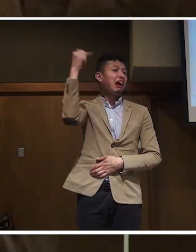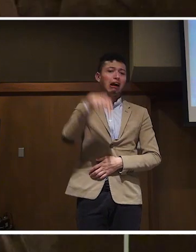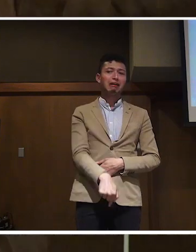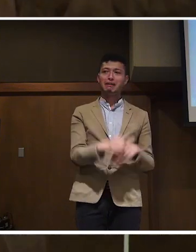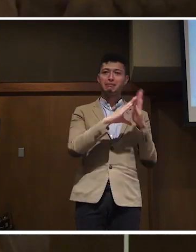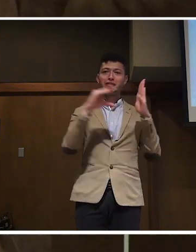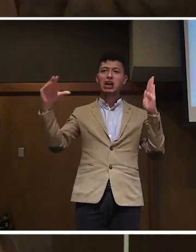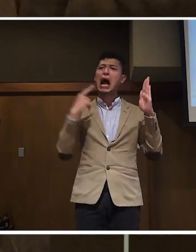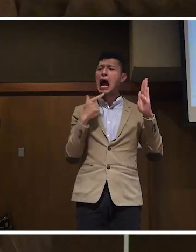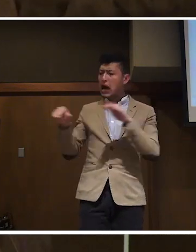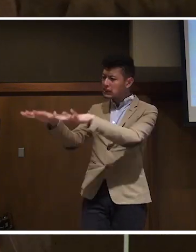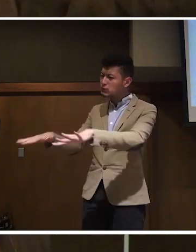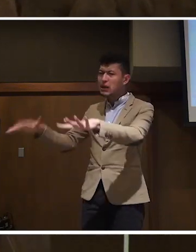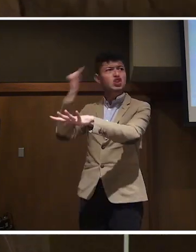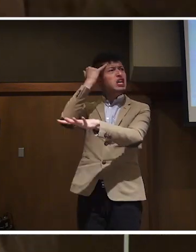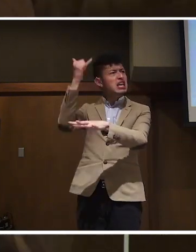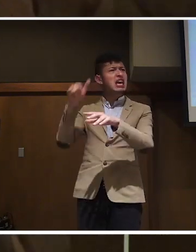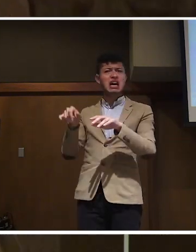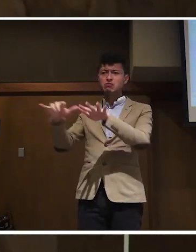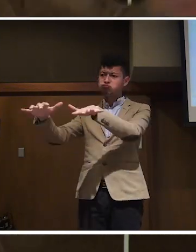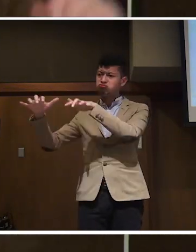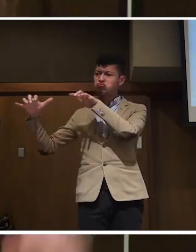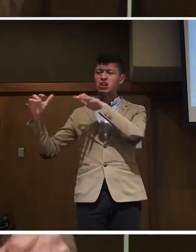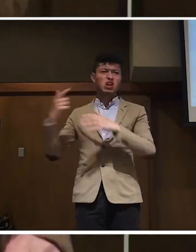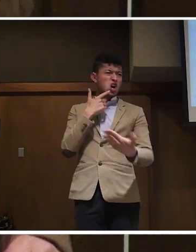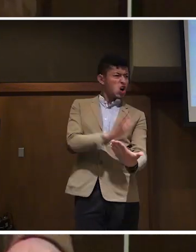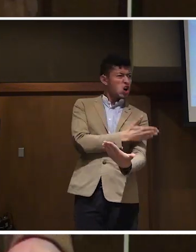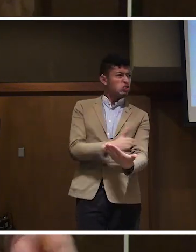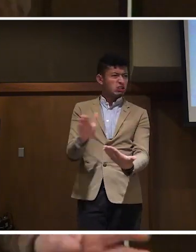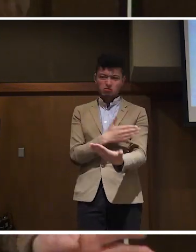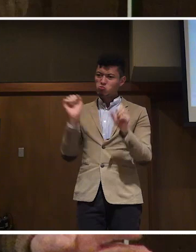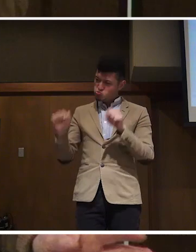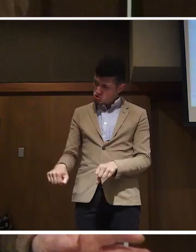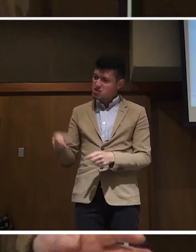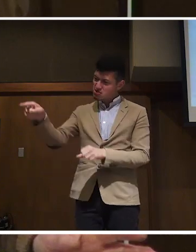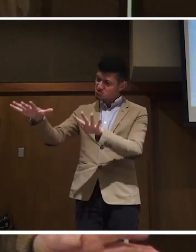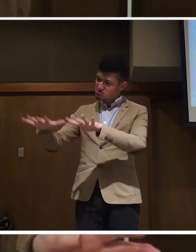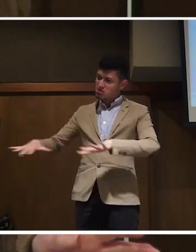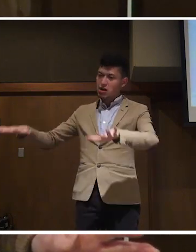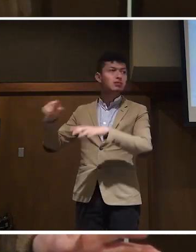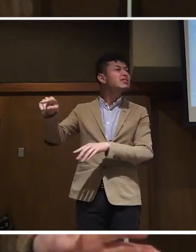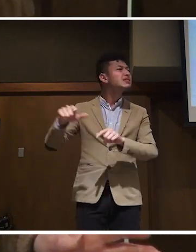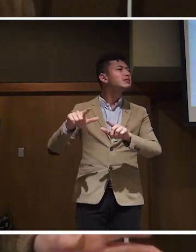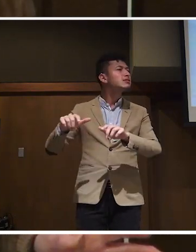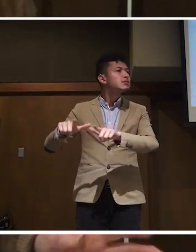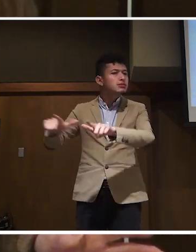que había un espacio que podía ser una sala de conciertos muy bonita y la hicieron, y esa sala tiene